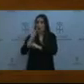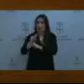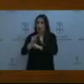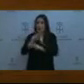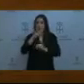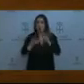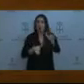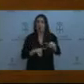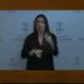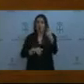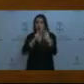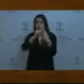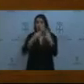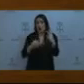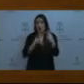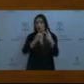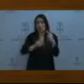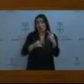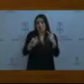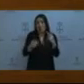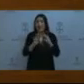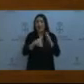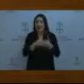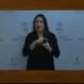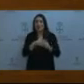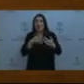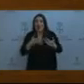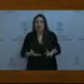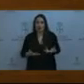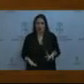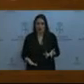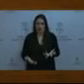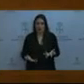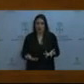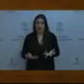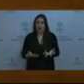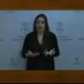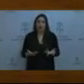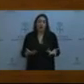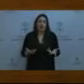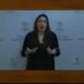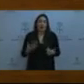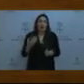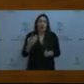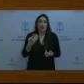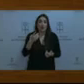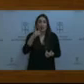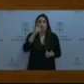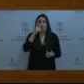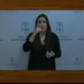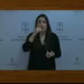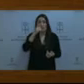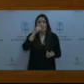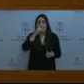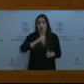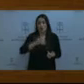dos convocatorias, una ordinaria y otra extraordinaria, hasta la situación actual en la que venimos de un año el ejercicio que ahora